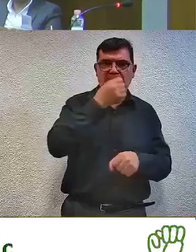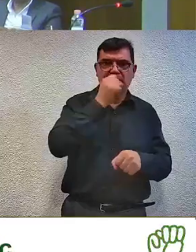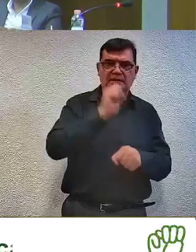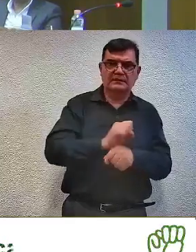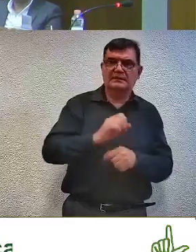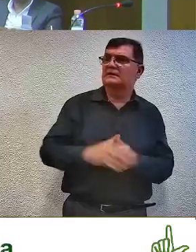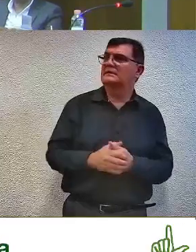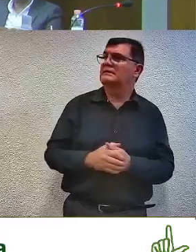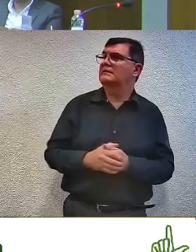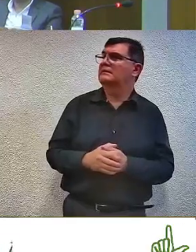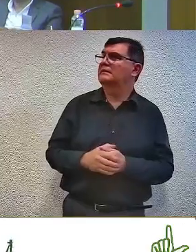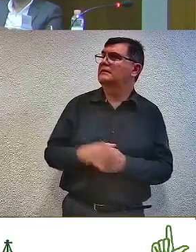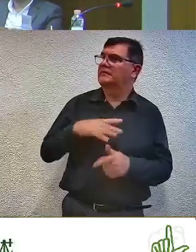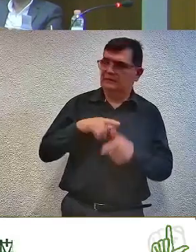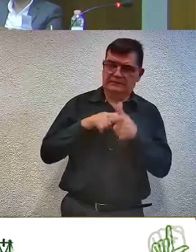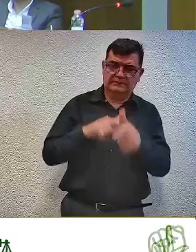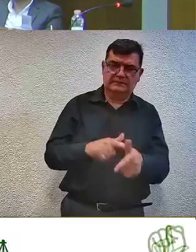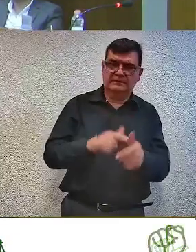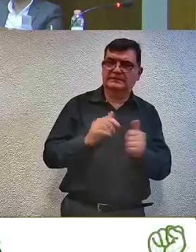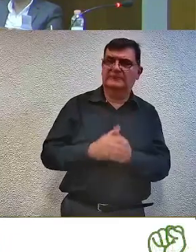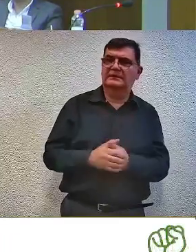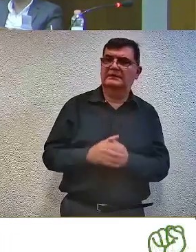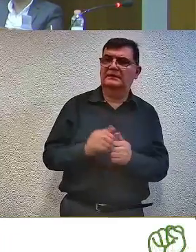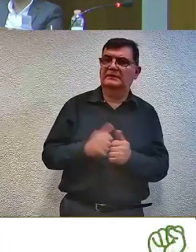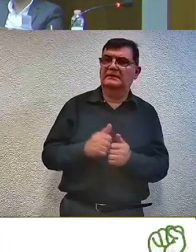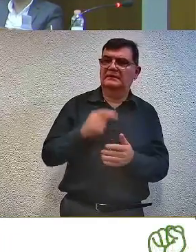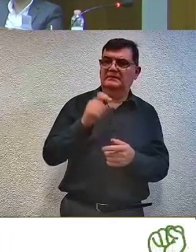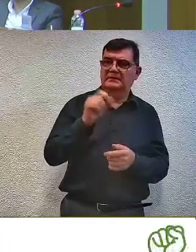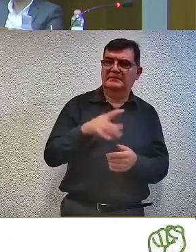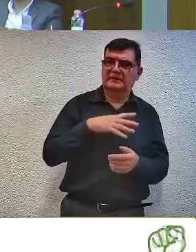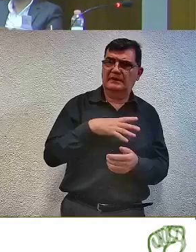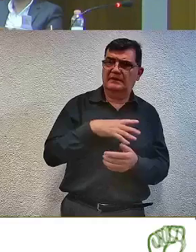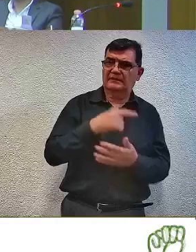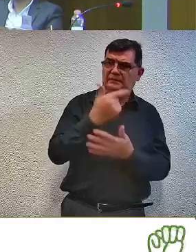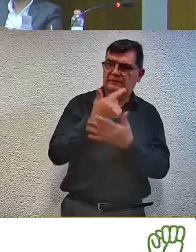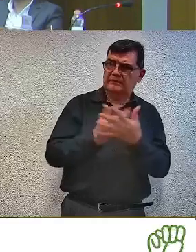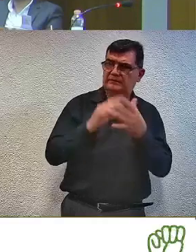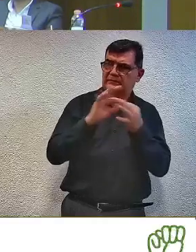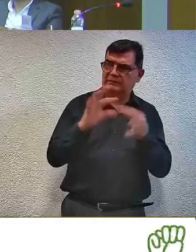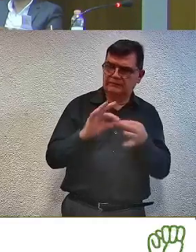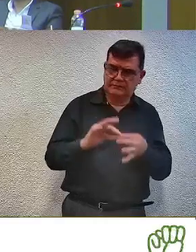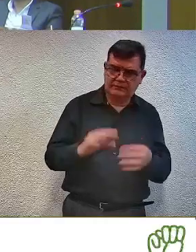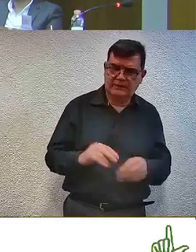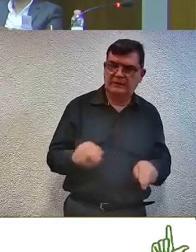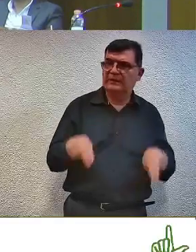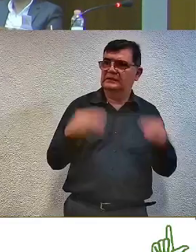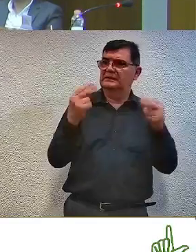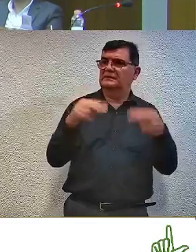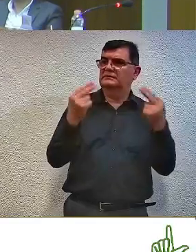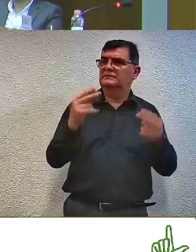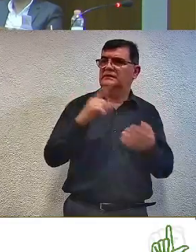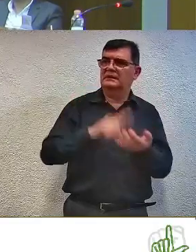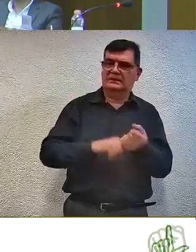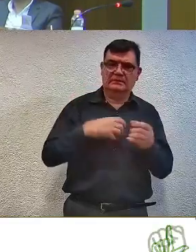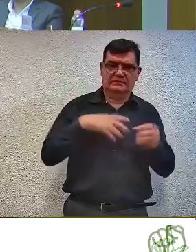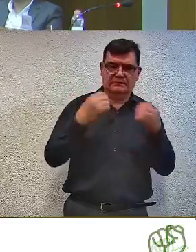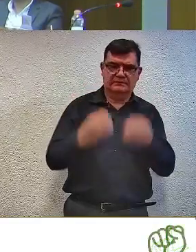secretario continúe con la cuenta de los asuntos que nos